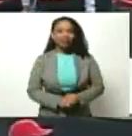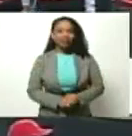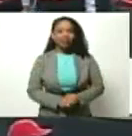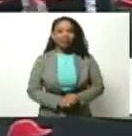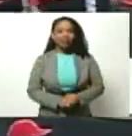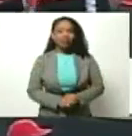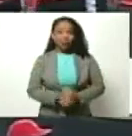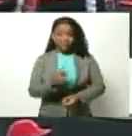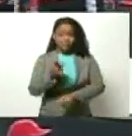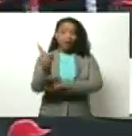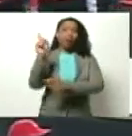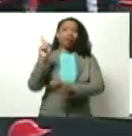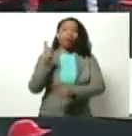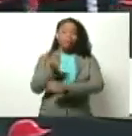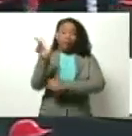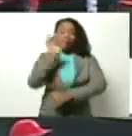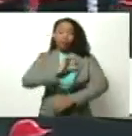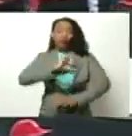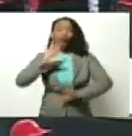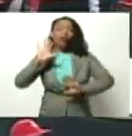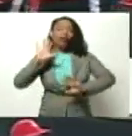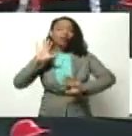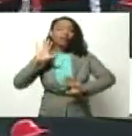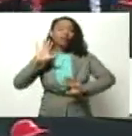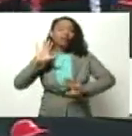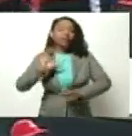a mande mande señora